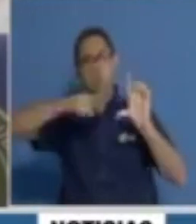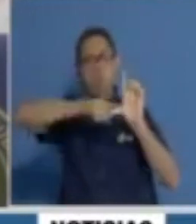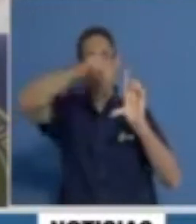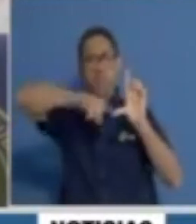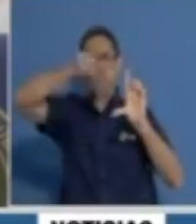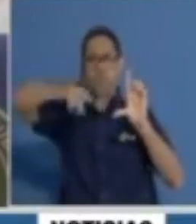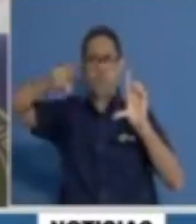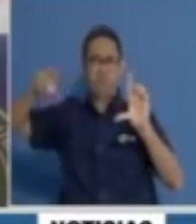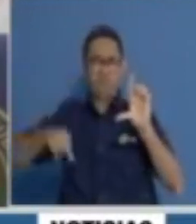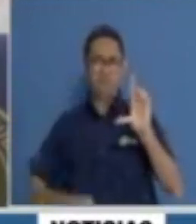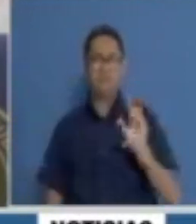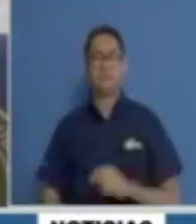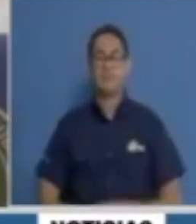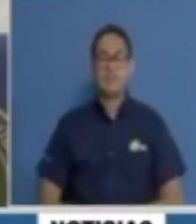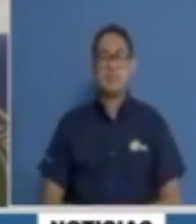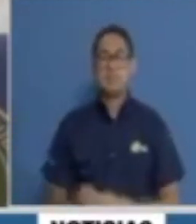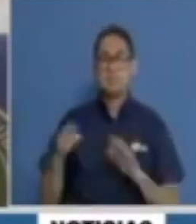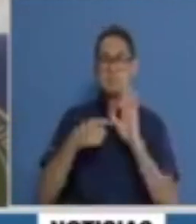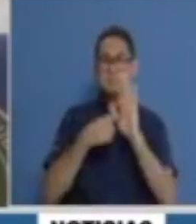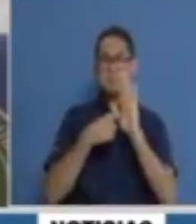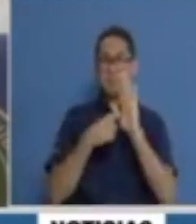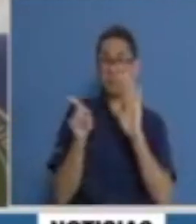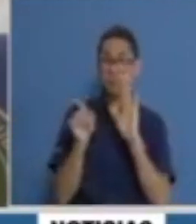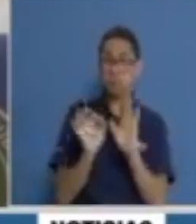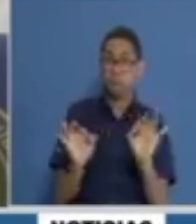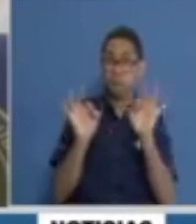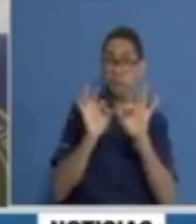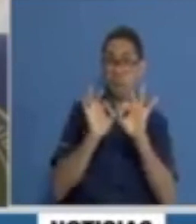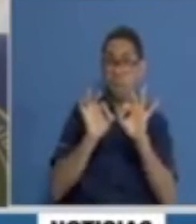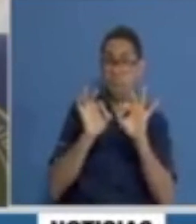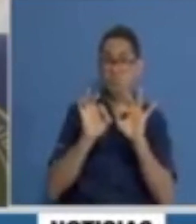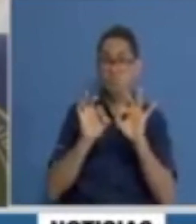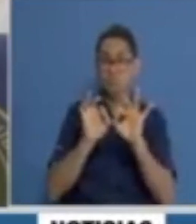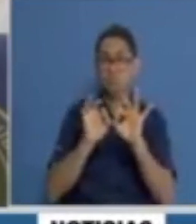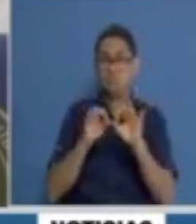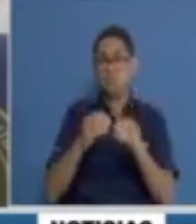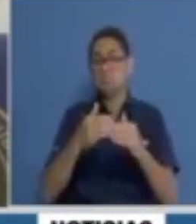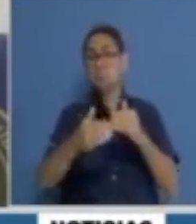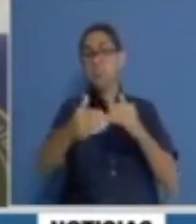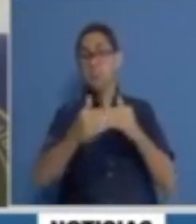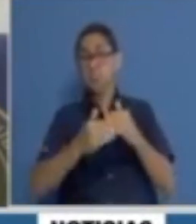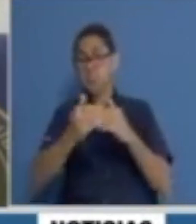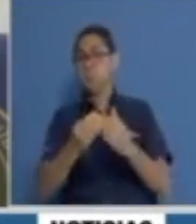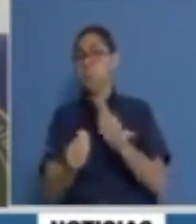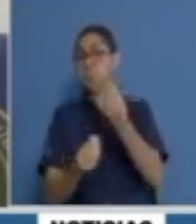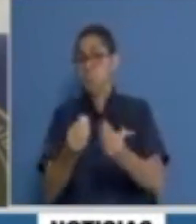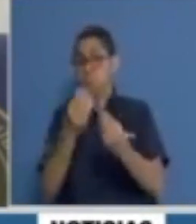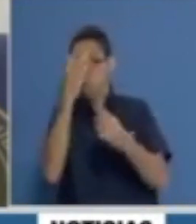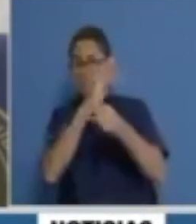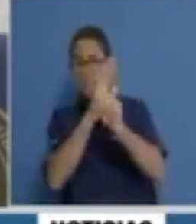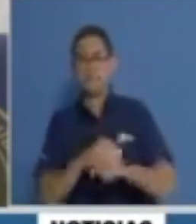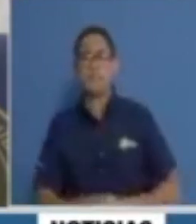vamos a estar presentando estos indicadores que van a ser muy importantes en las siguientes fases que tenemos dentro de esta epidemia.